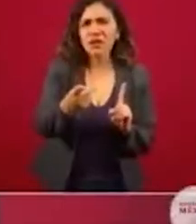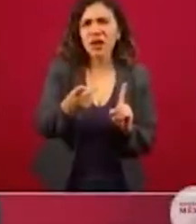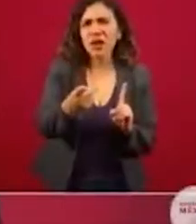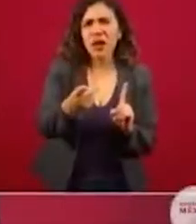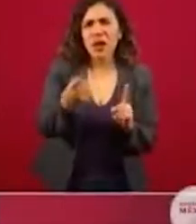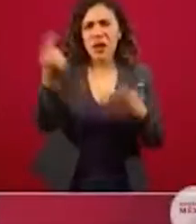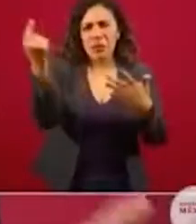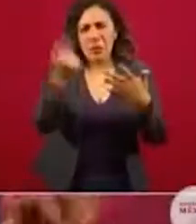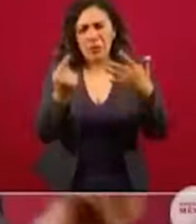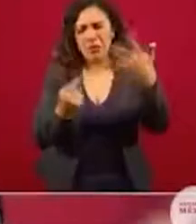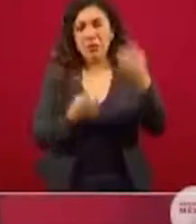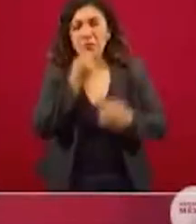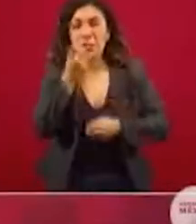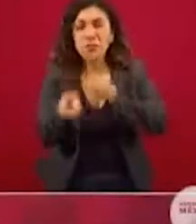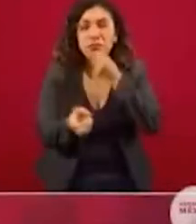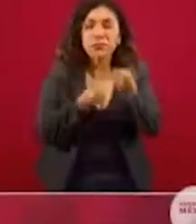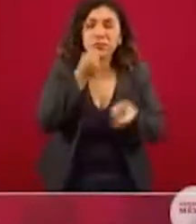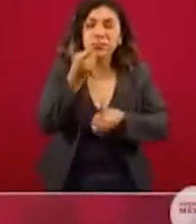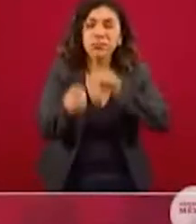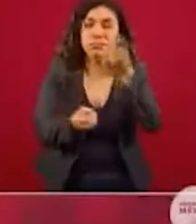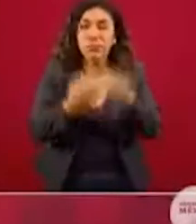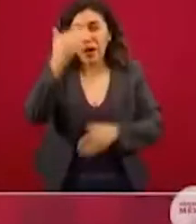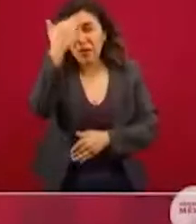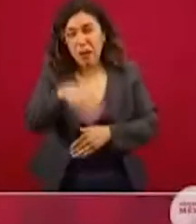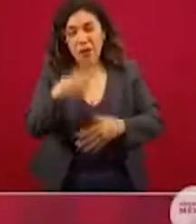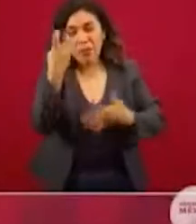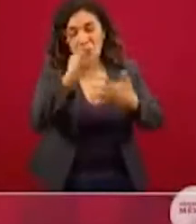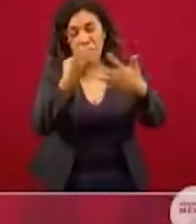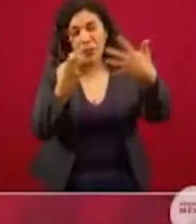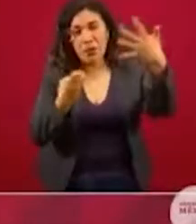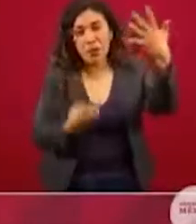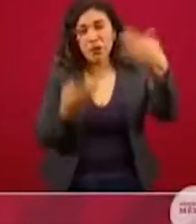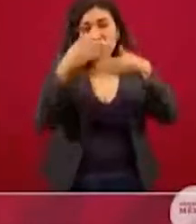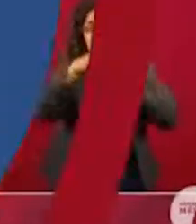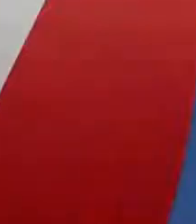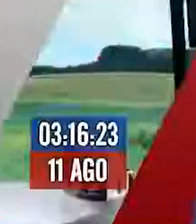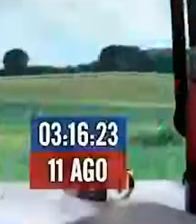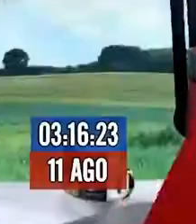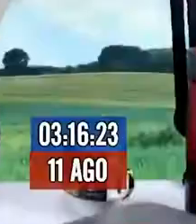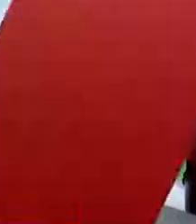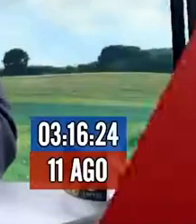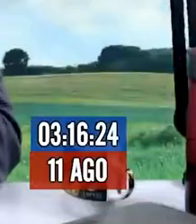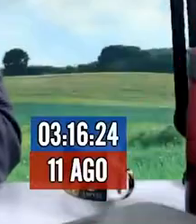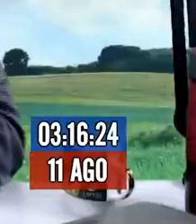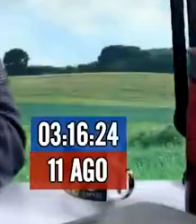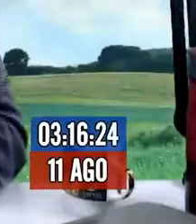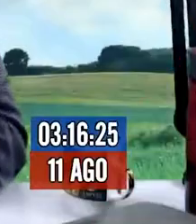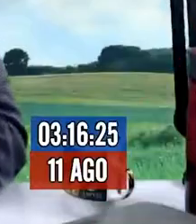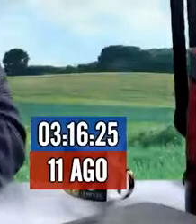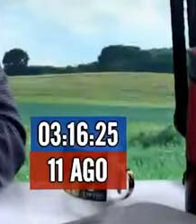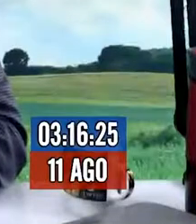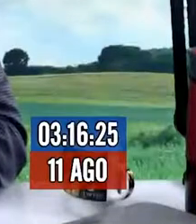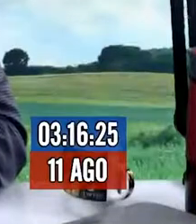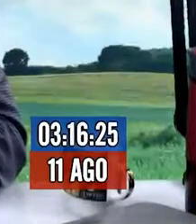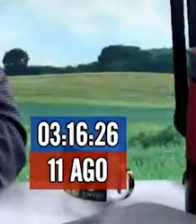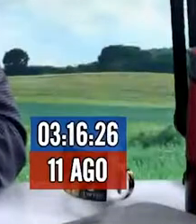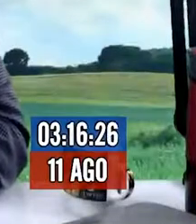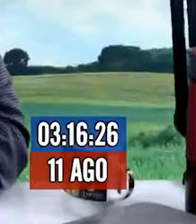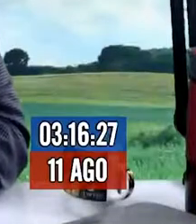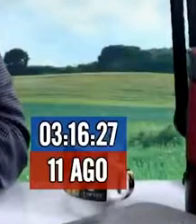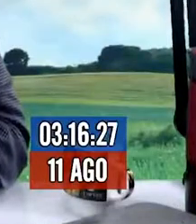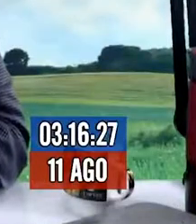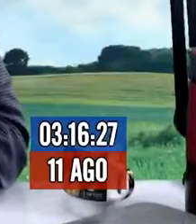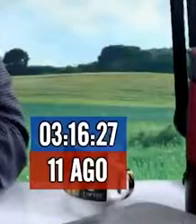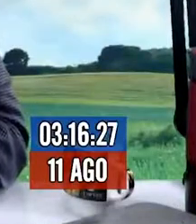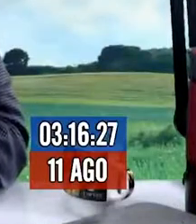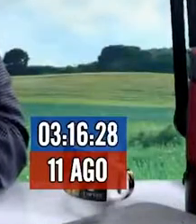todo lo que sabe sobre García Luna, porque fue su secretario. Bueno, pues es lo que ha